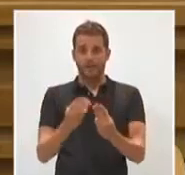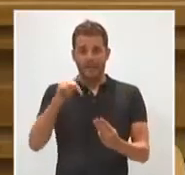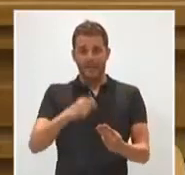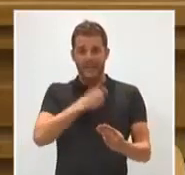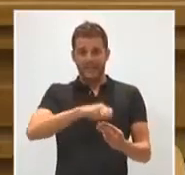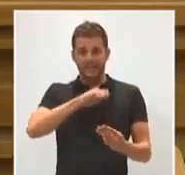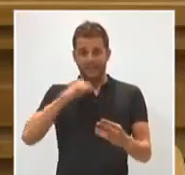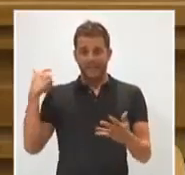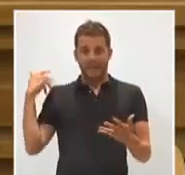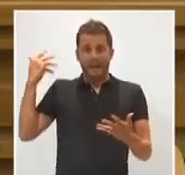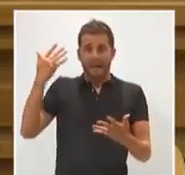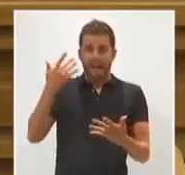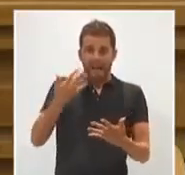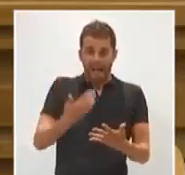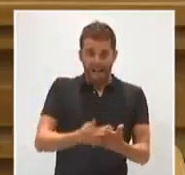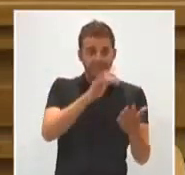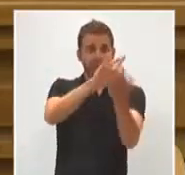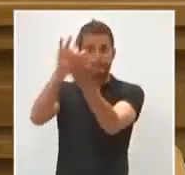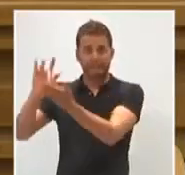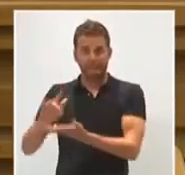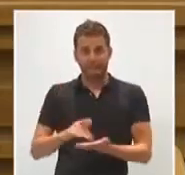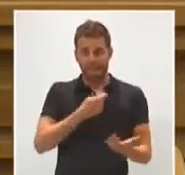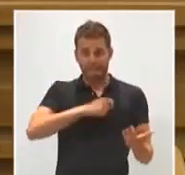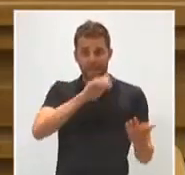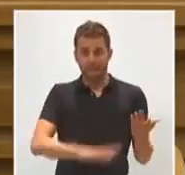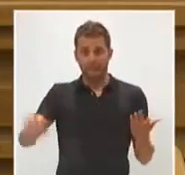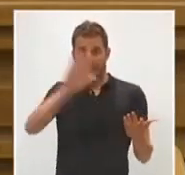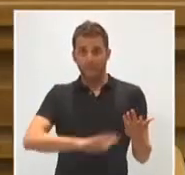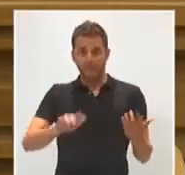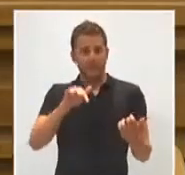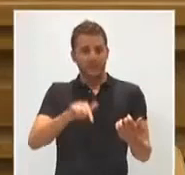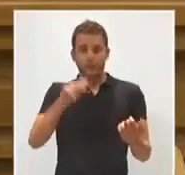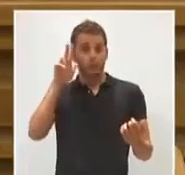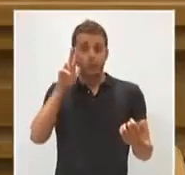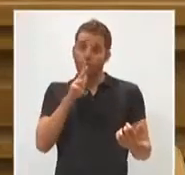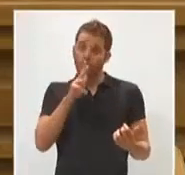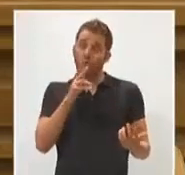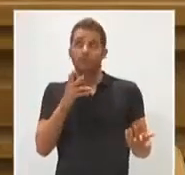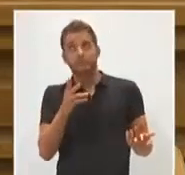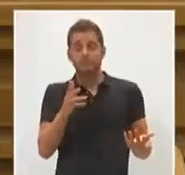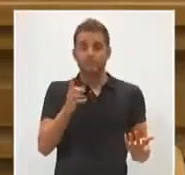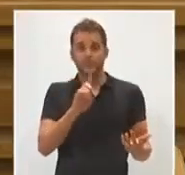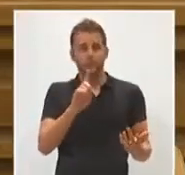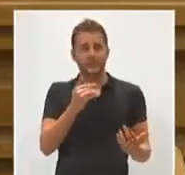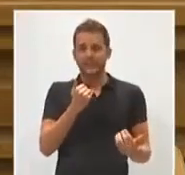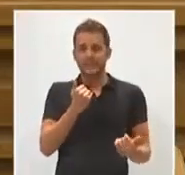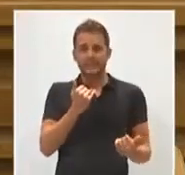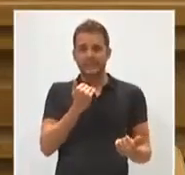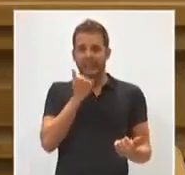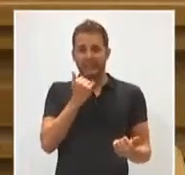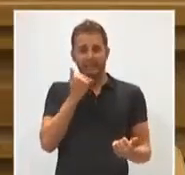españa tanto tiempo y en tantos sitios esto es un lujo es que es que es un elemento de competitividad